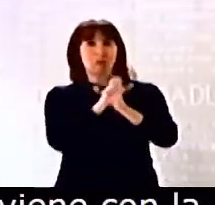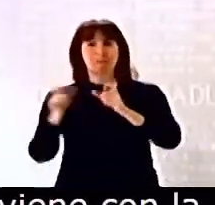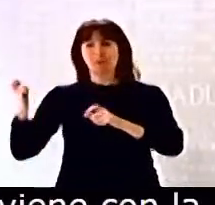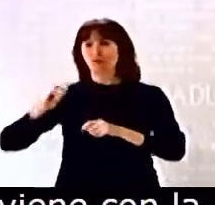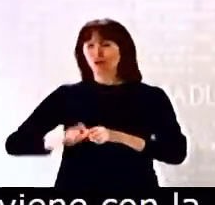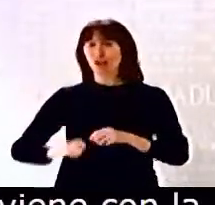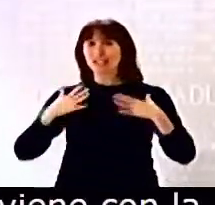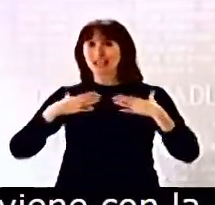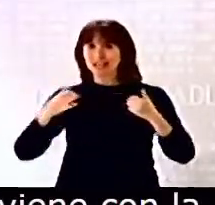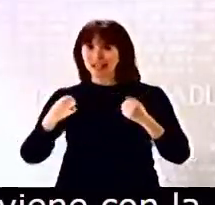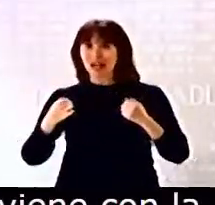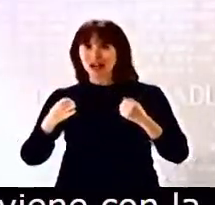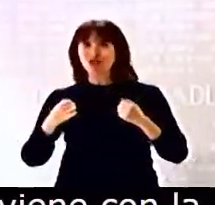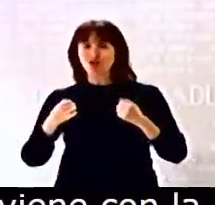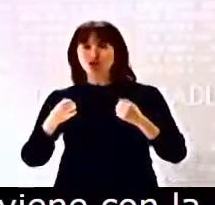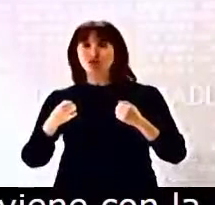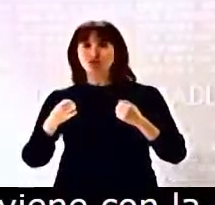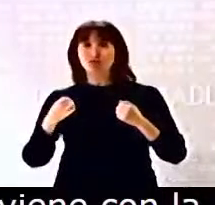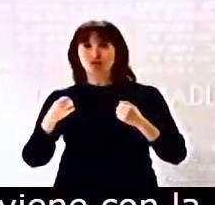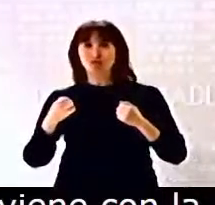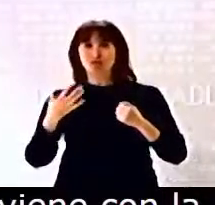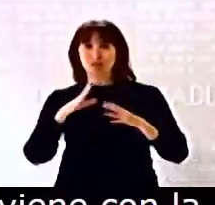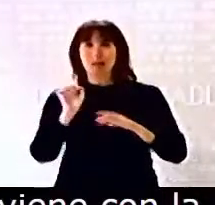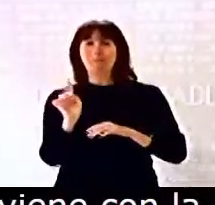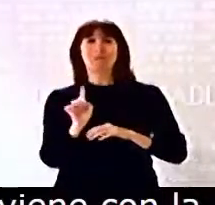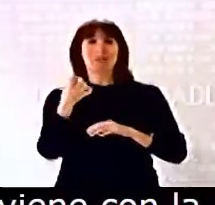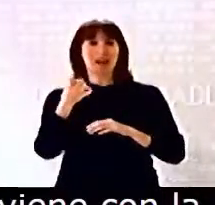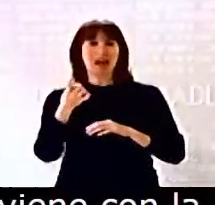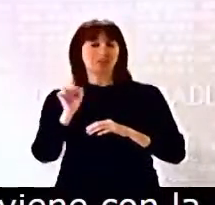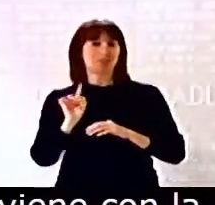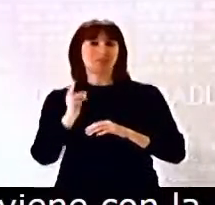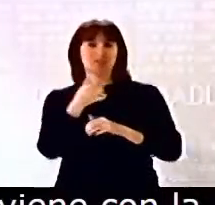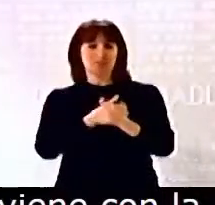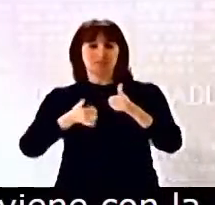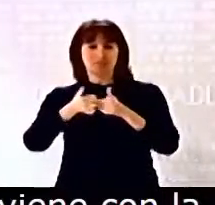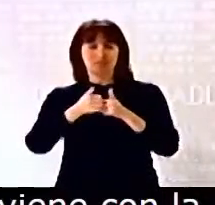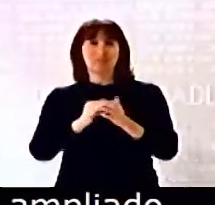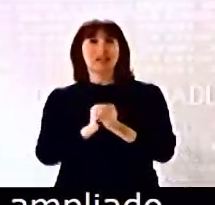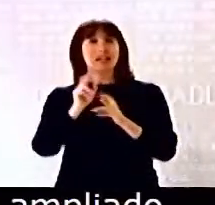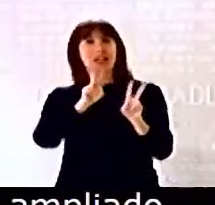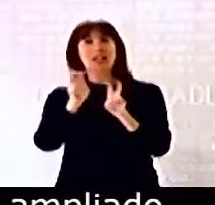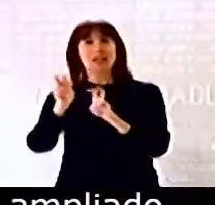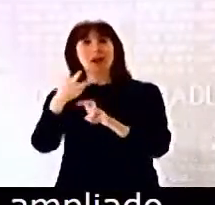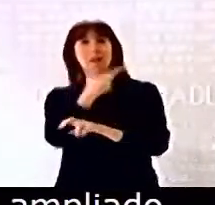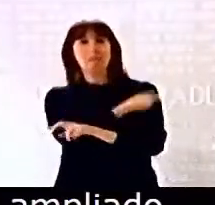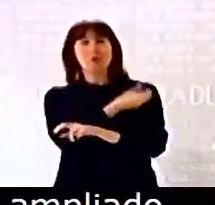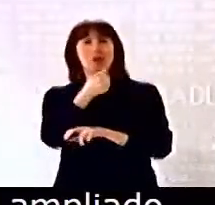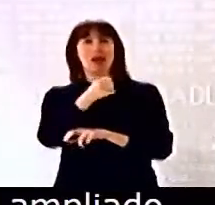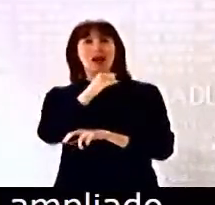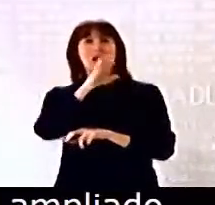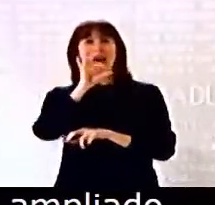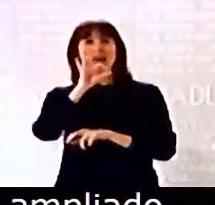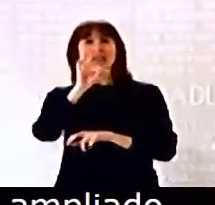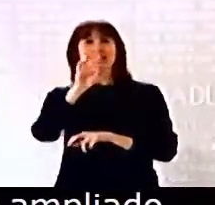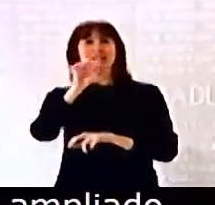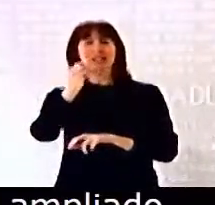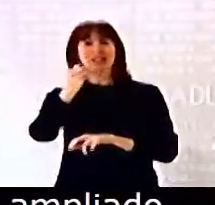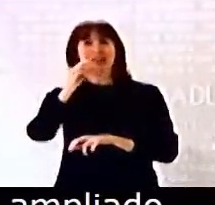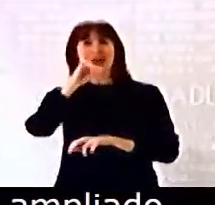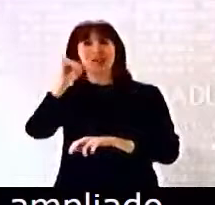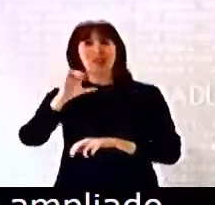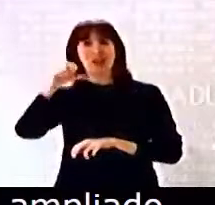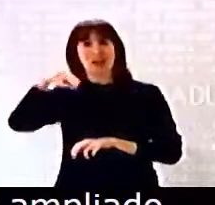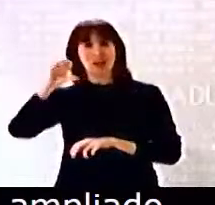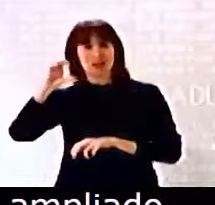sanitario en primera línea ampliado. Con respecto a lo que pregunta de la vacuna de AstraZeneca, se ha hablado